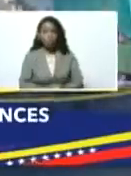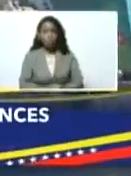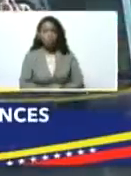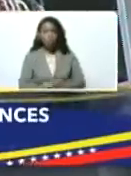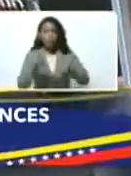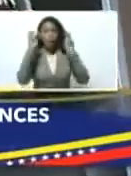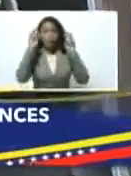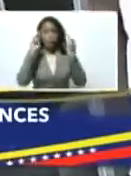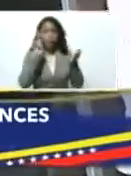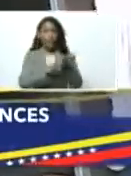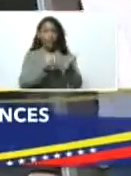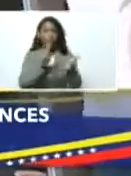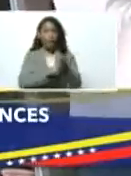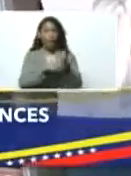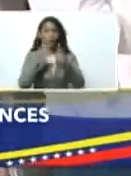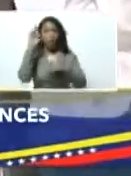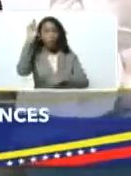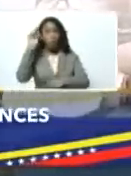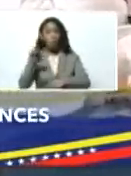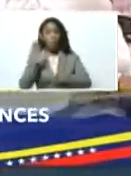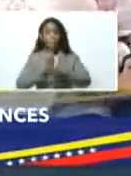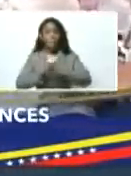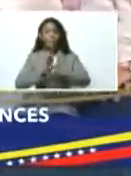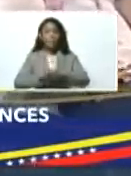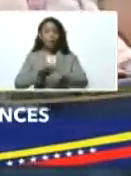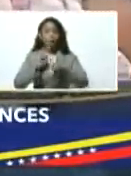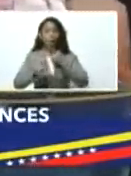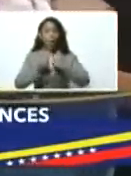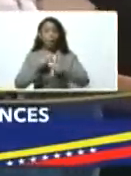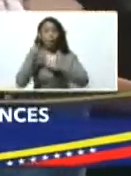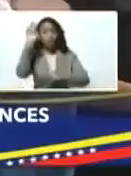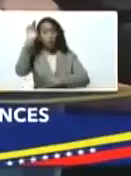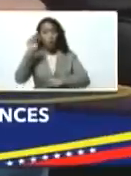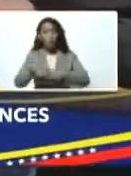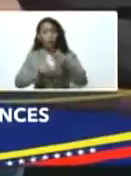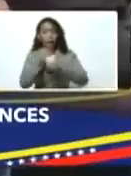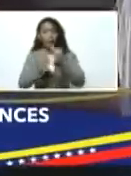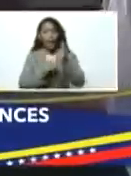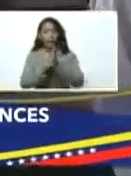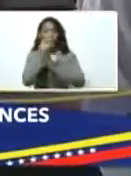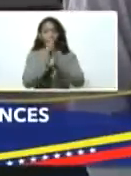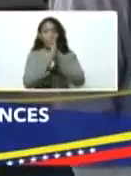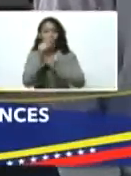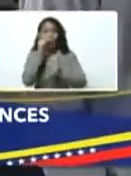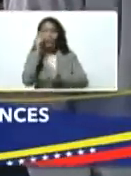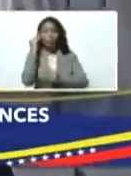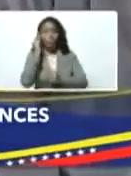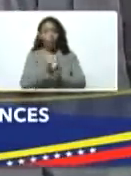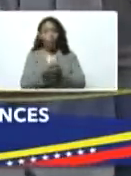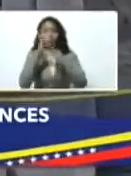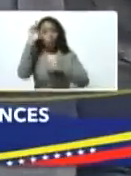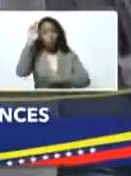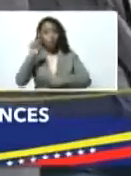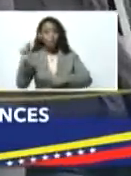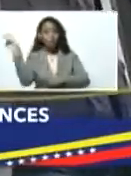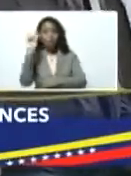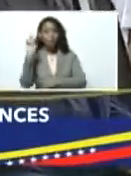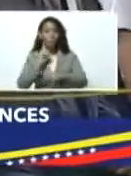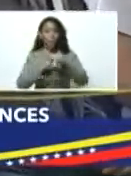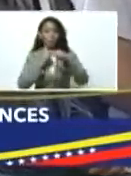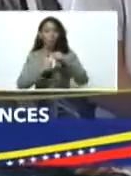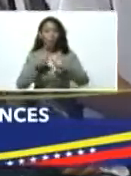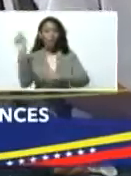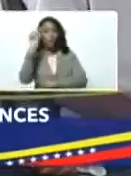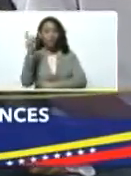términos reales. Todos los días suceden cosas, todos los días en el emprendimiento, todos los días la Venezuela positiva, la